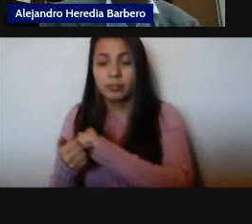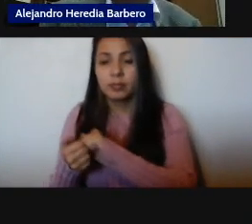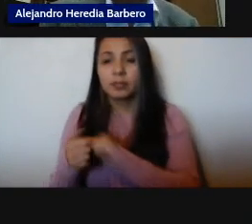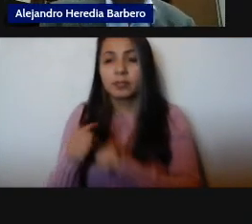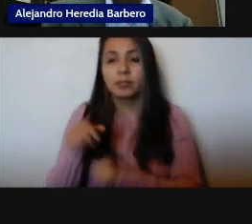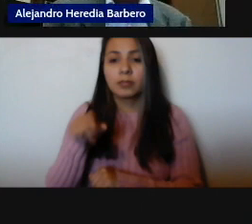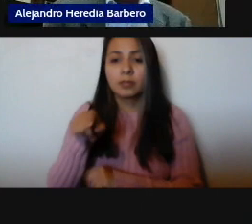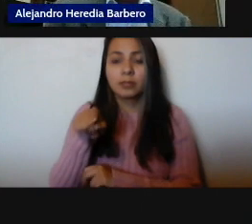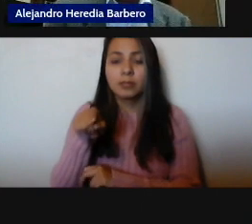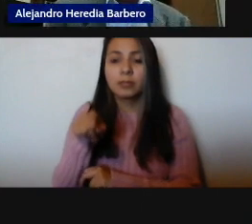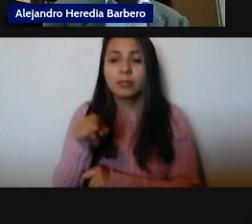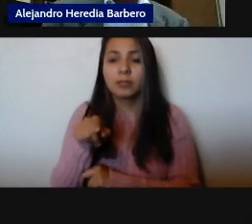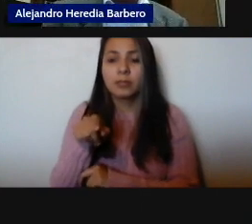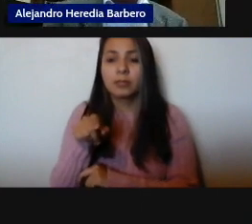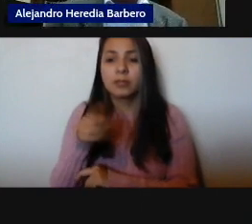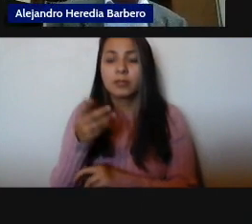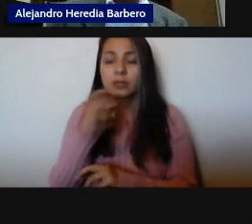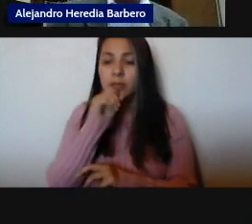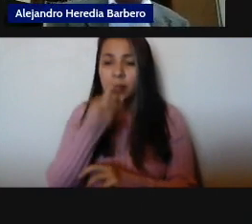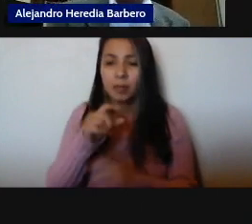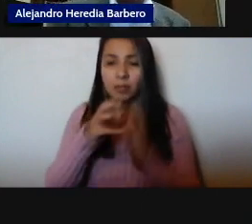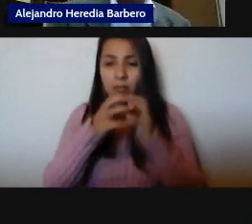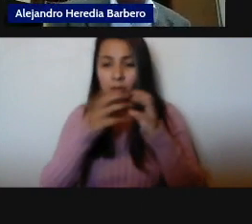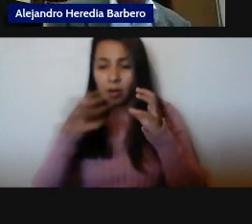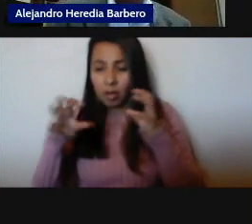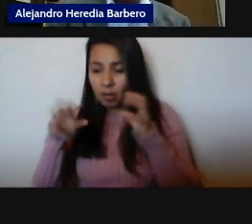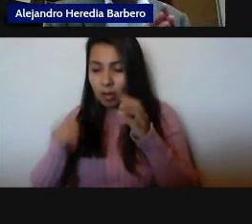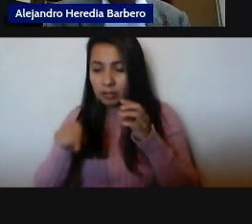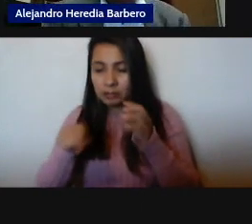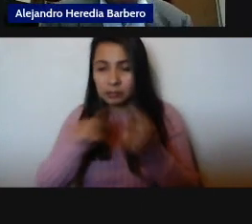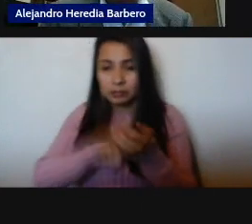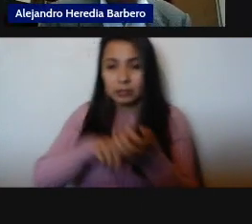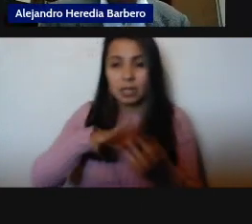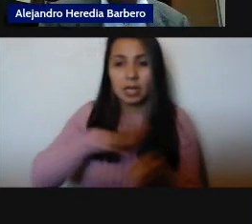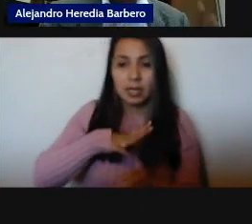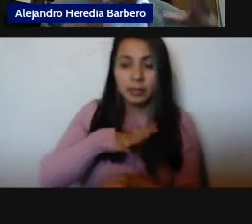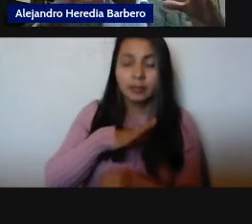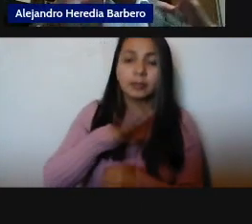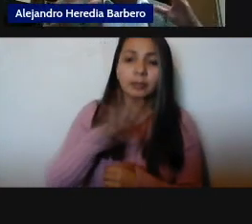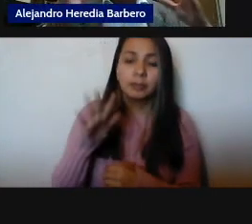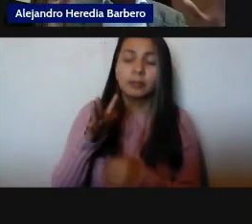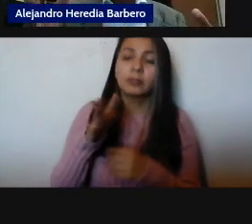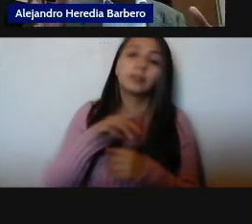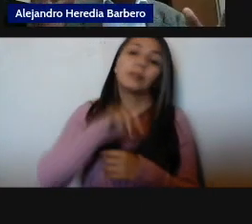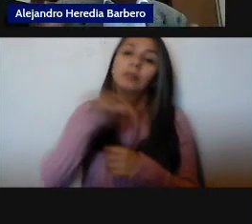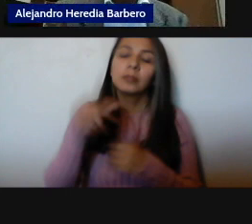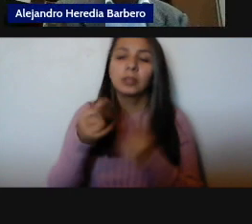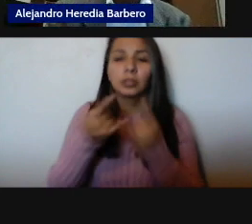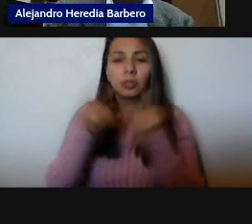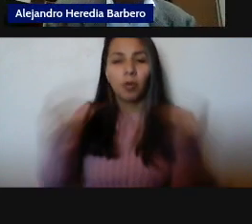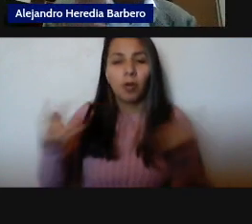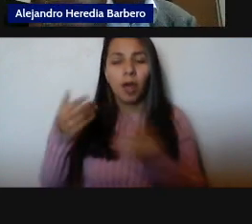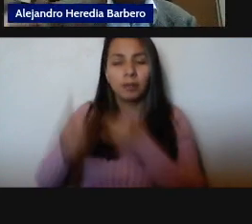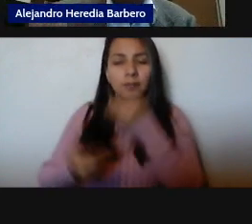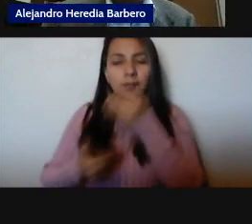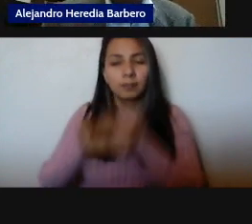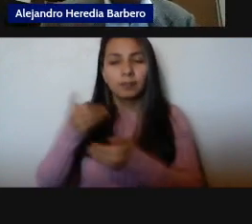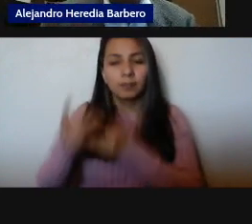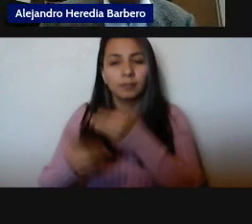elementos catalíticos y formadores de compuestos orgánicos, llegamos, por ejemplo, o cruzamos en la parte